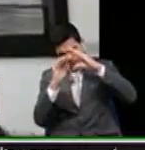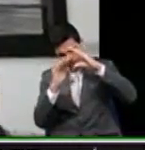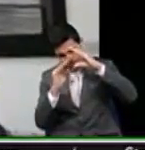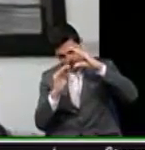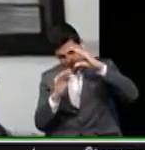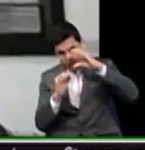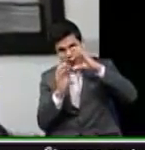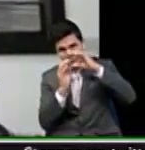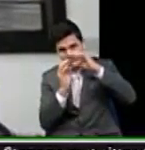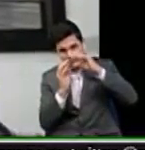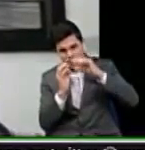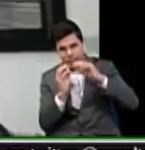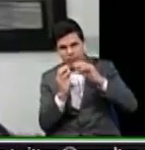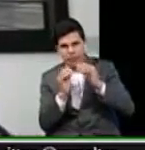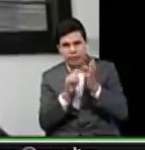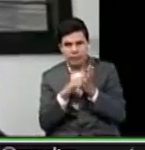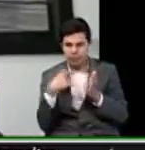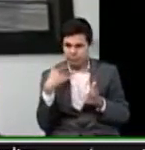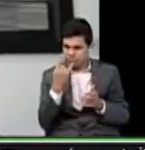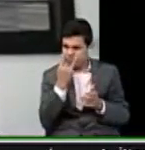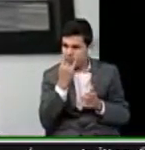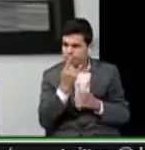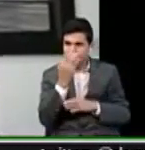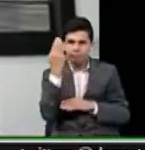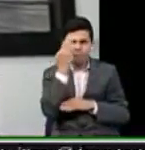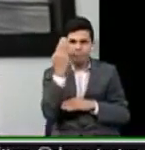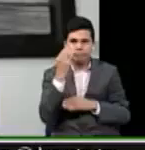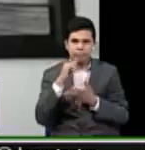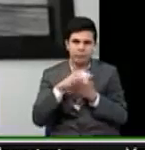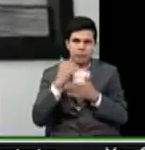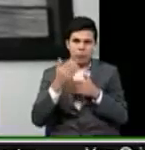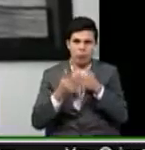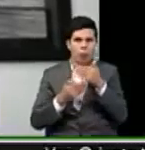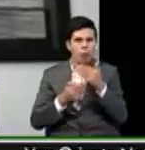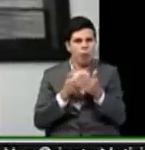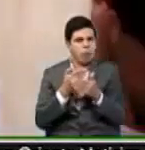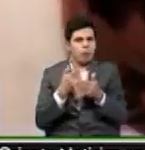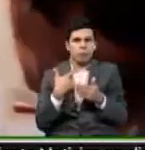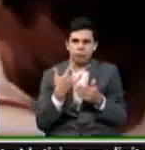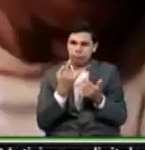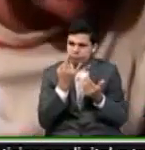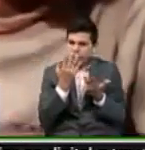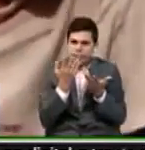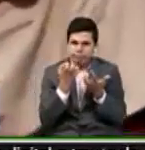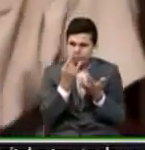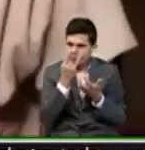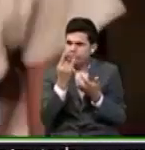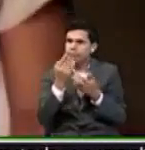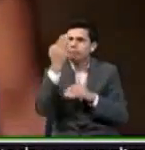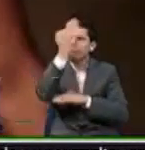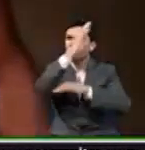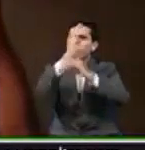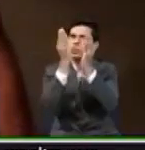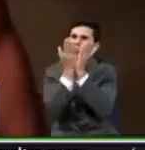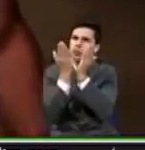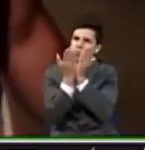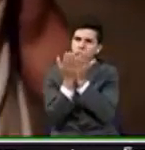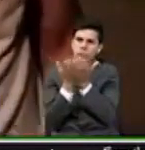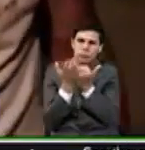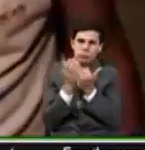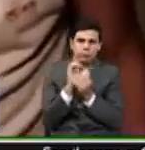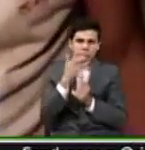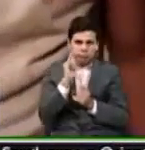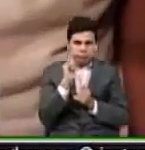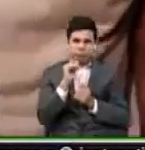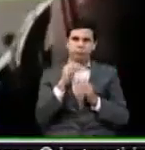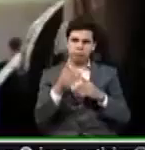el cine y pues me meto de lleno a querer estudiarlo, a querer trabajarlo, y bueno, ahorita ya es